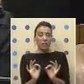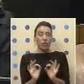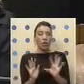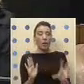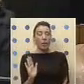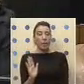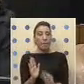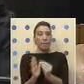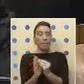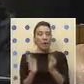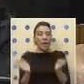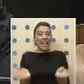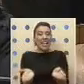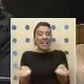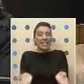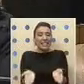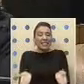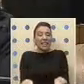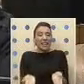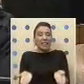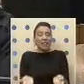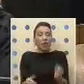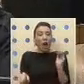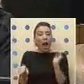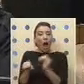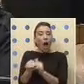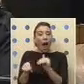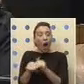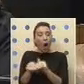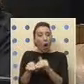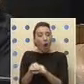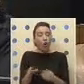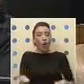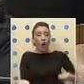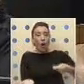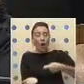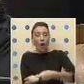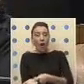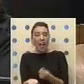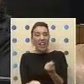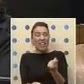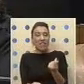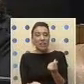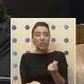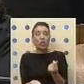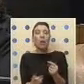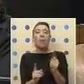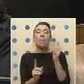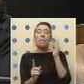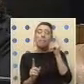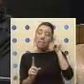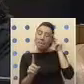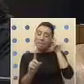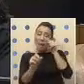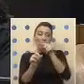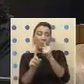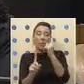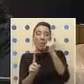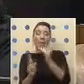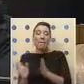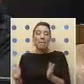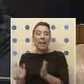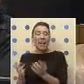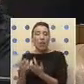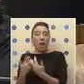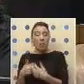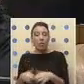incorpora incentivos al ahorro y a la inversión, principalmente beneficiando a las pequeñas empresas. Y por eso